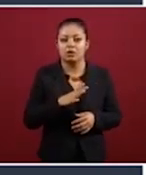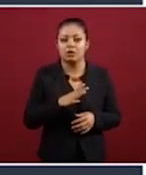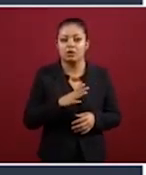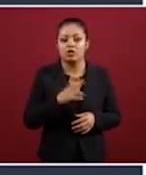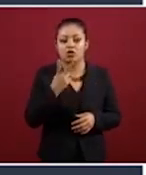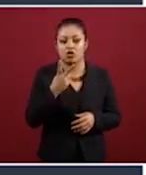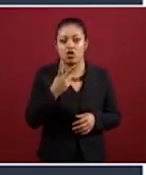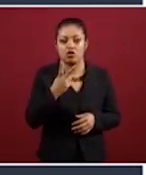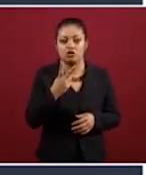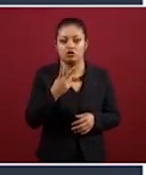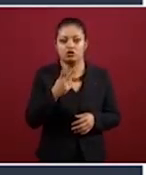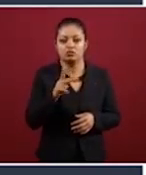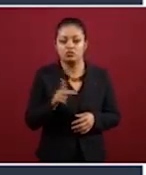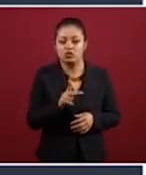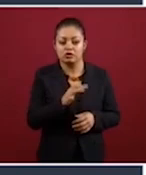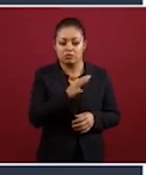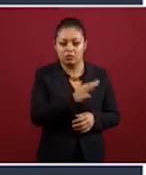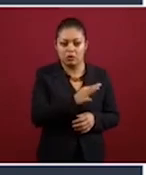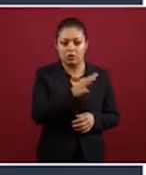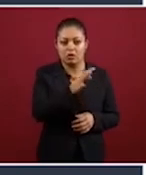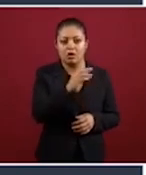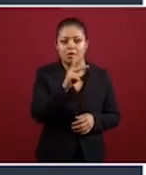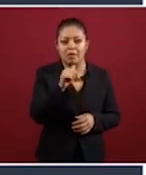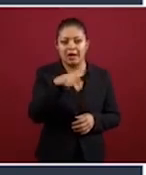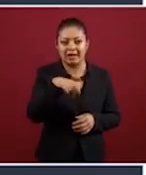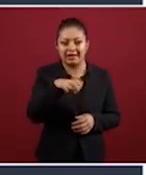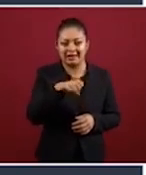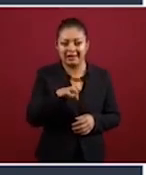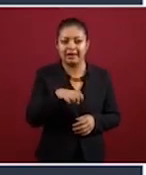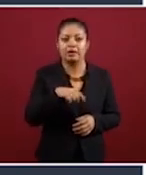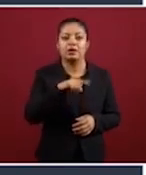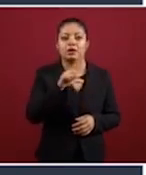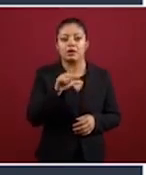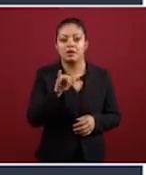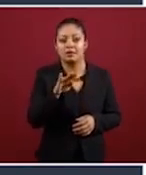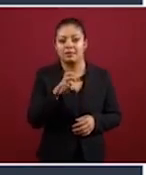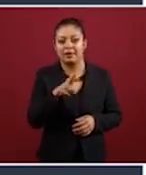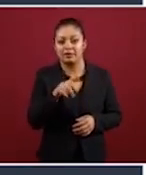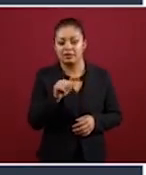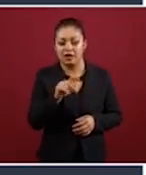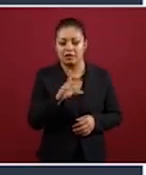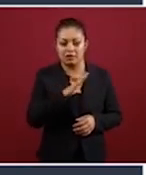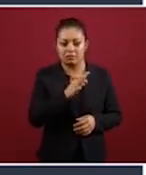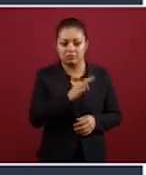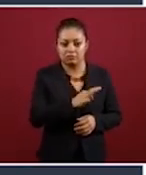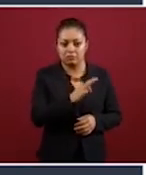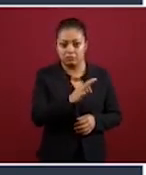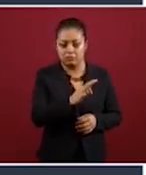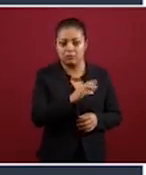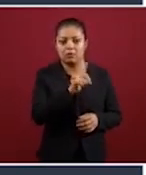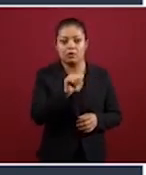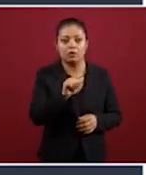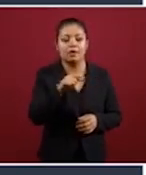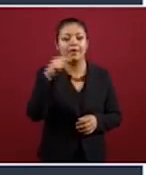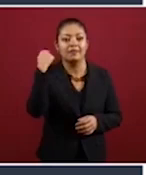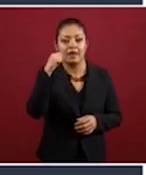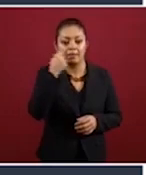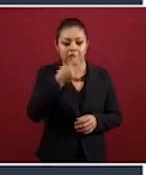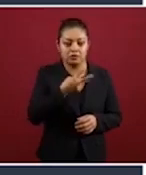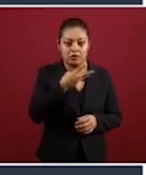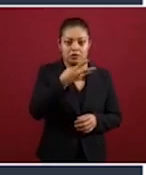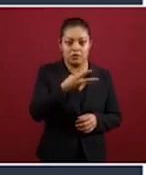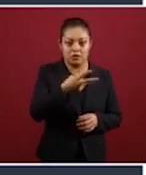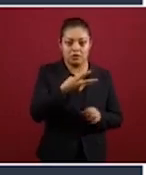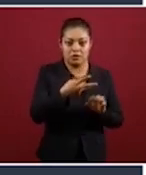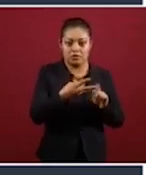dos municipios, Palenque y La Libertad. De igual manera, son tres en Tabasco. En Tabasco